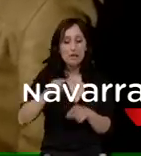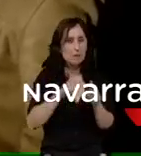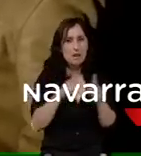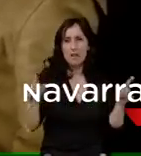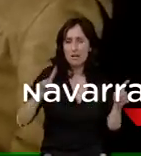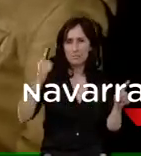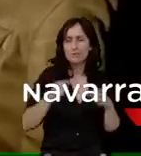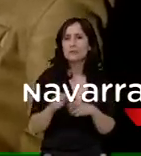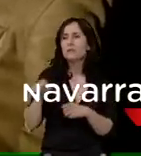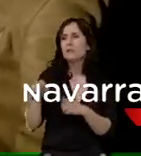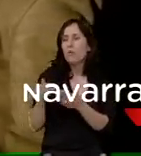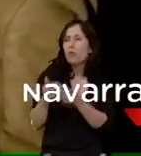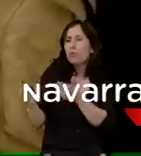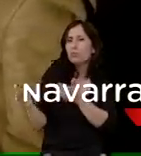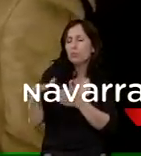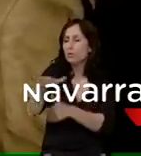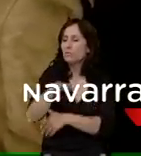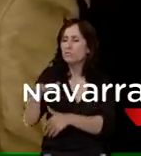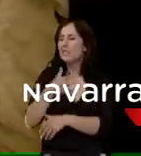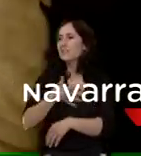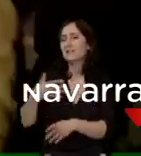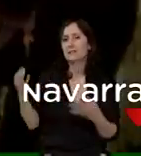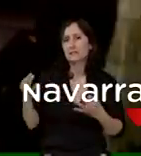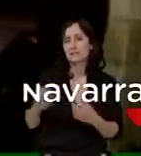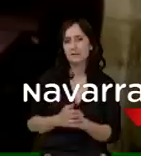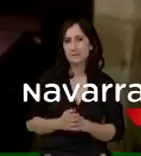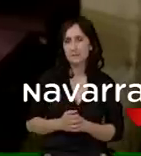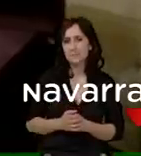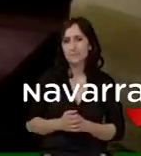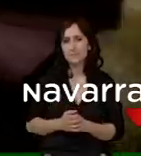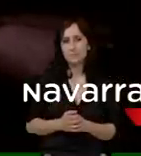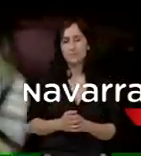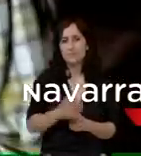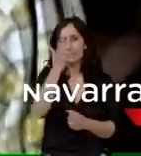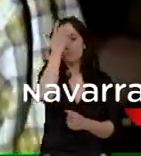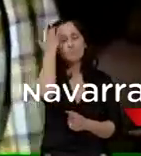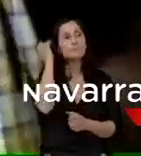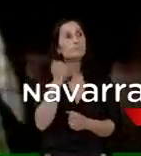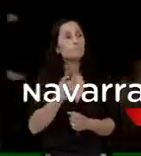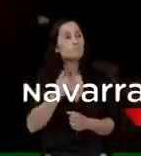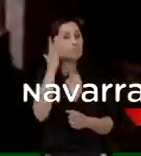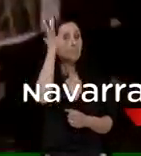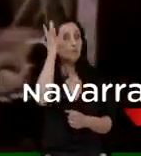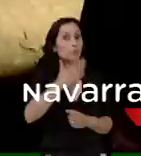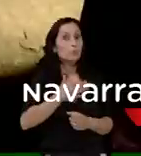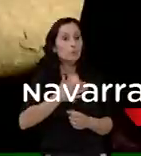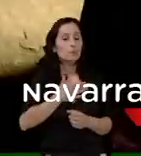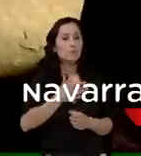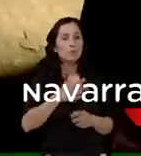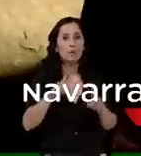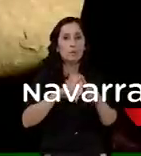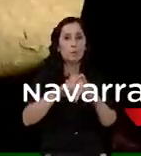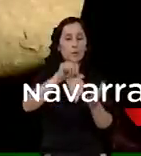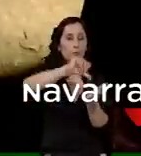gustaría hacer en un futuro con este lugar, Javier? Pues mi ilusión sería poder hacer un centro de